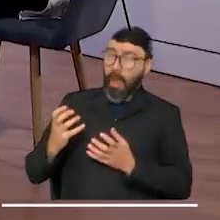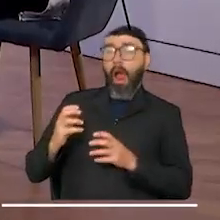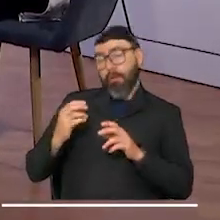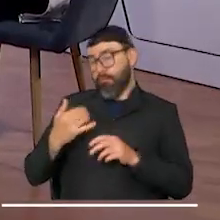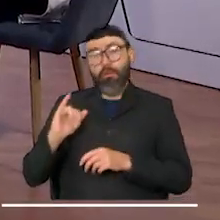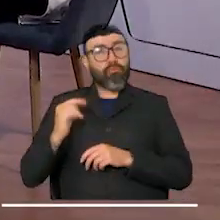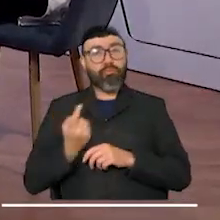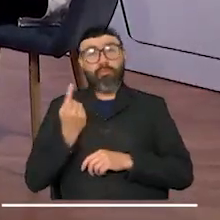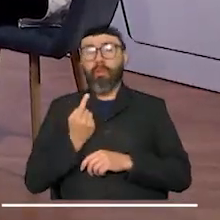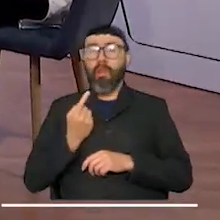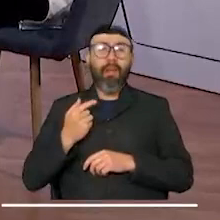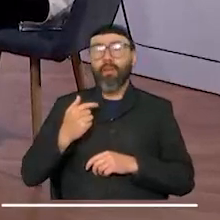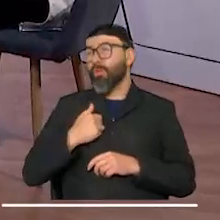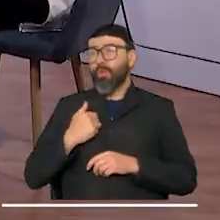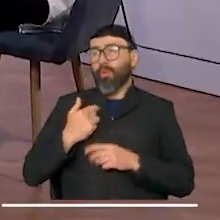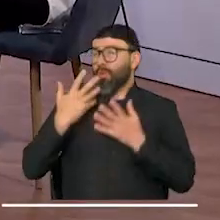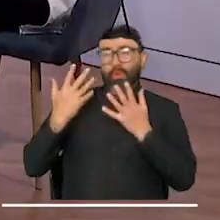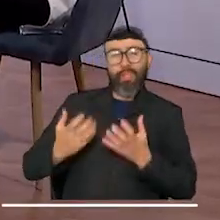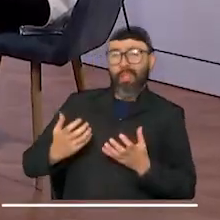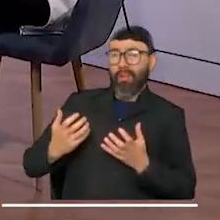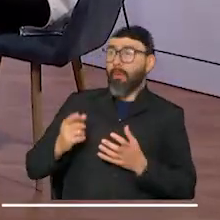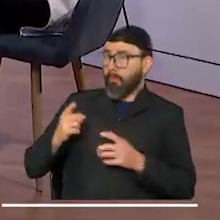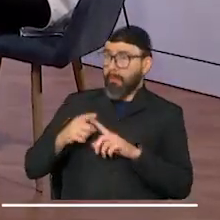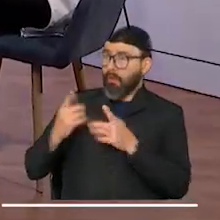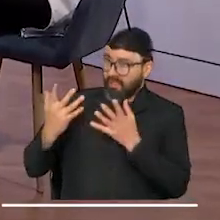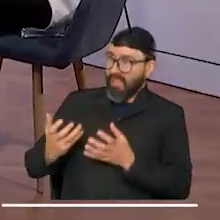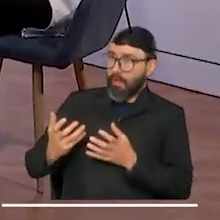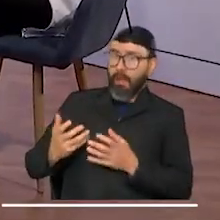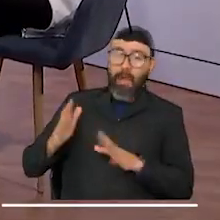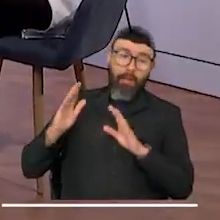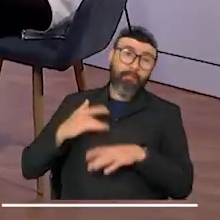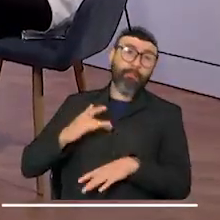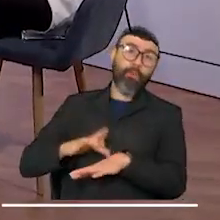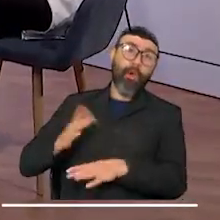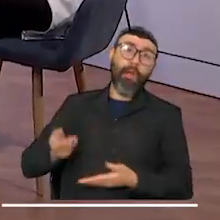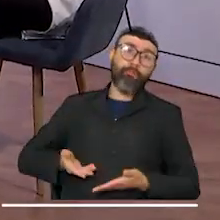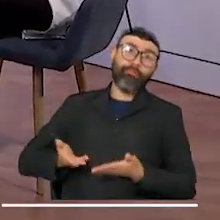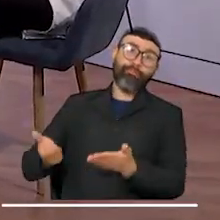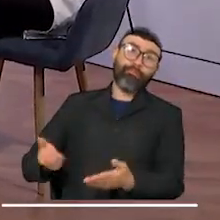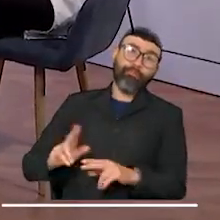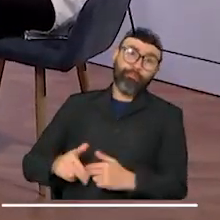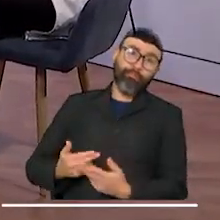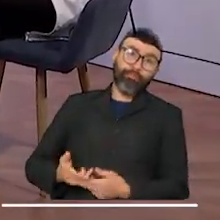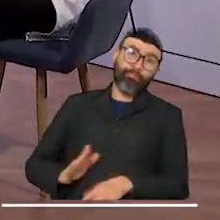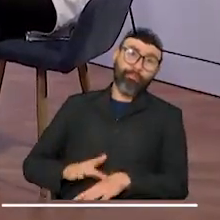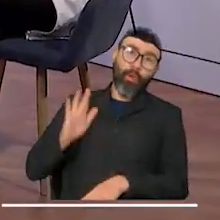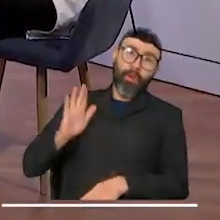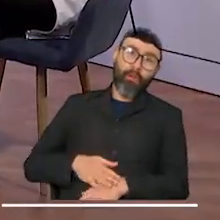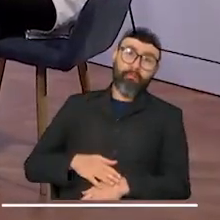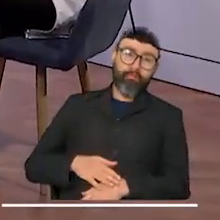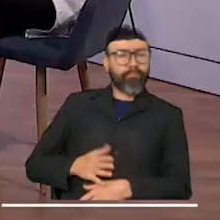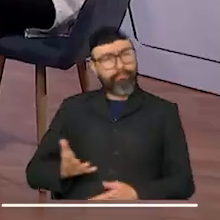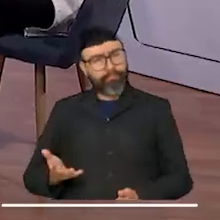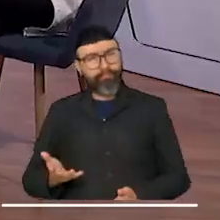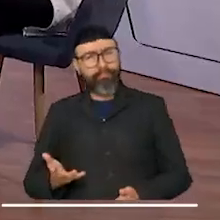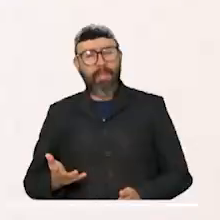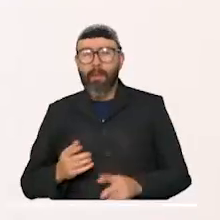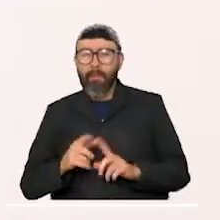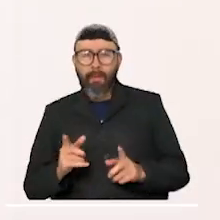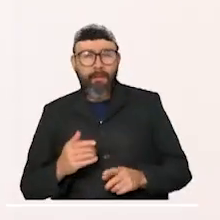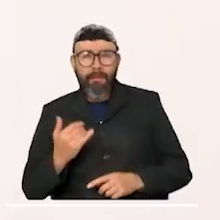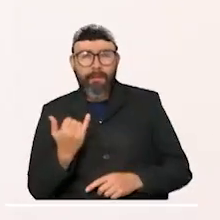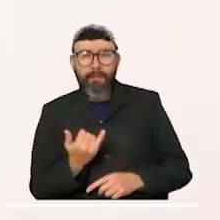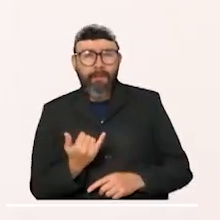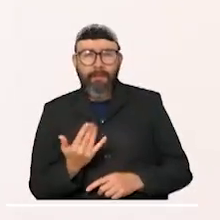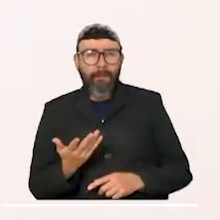si yo no tengo ganas de tener sexo con él pues de malas tengo que cumplir con mi deber como esposa y no es esa